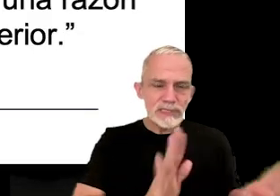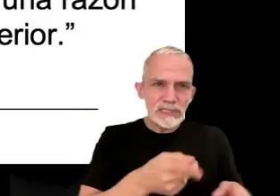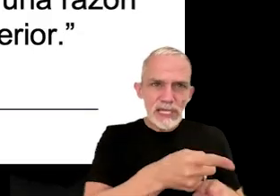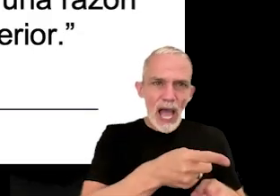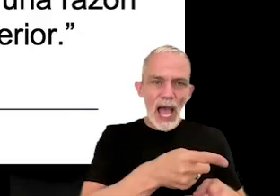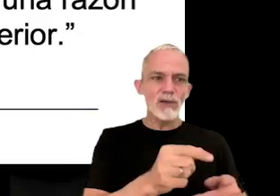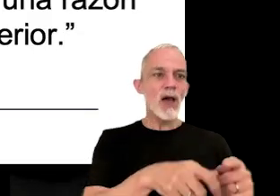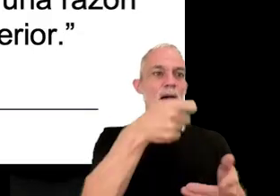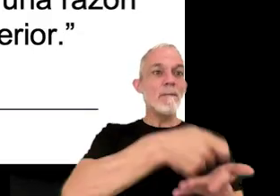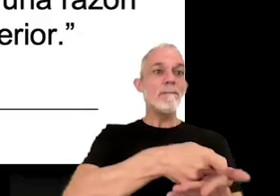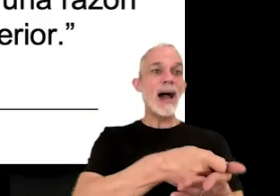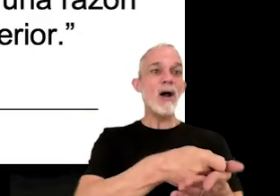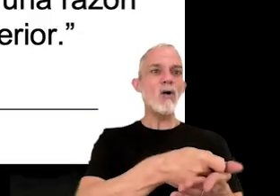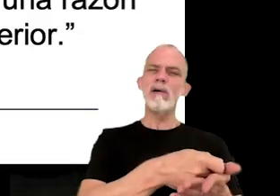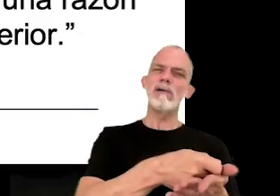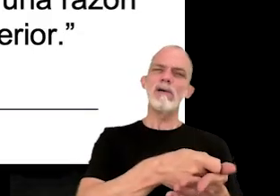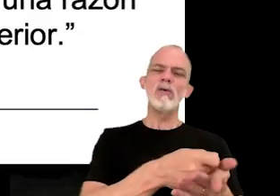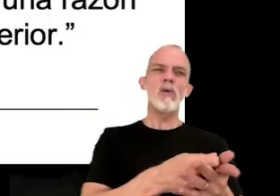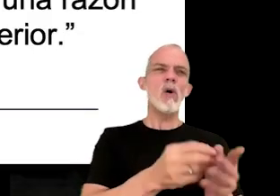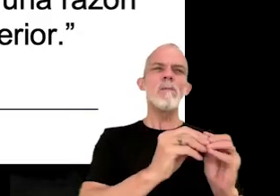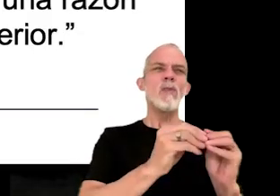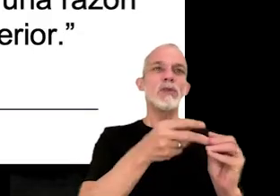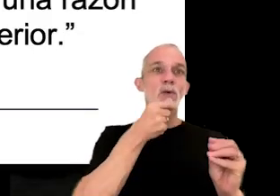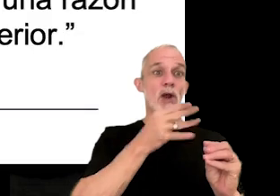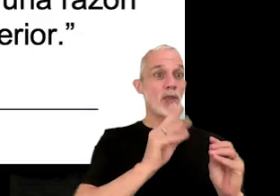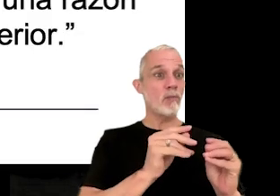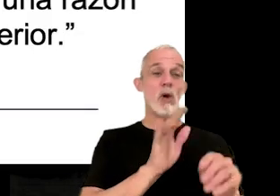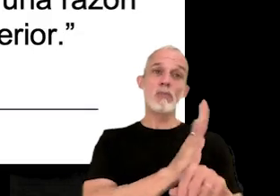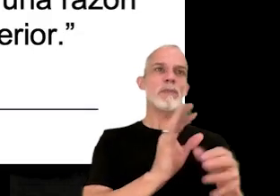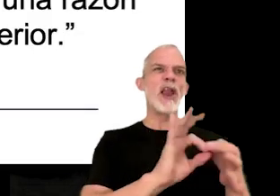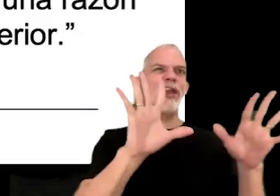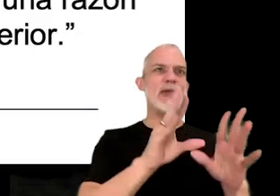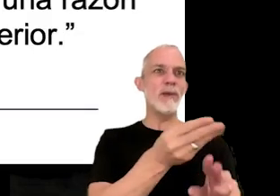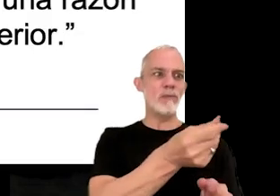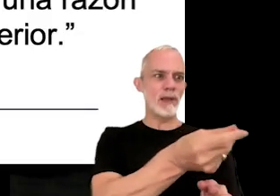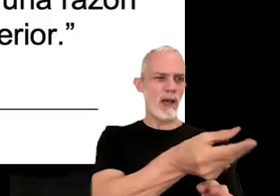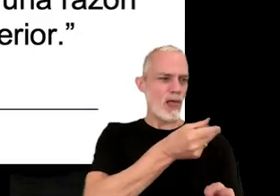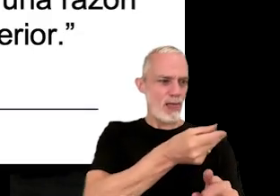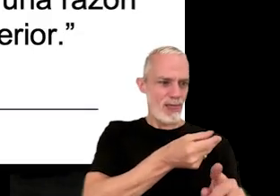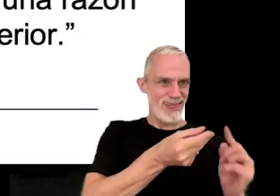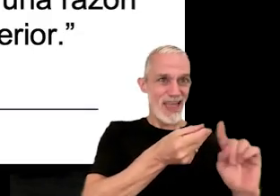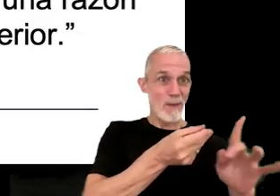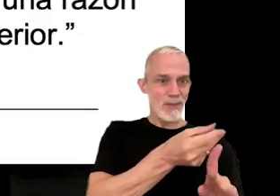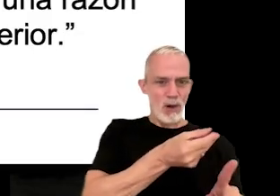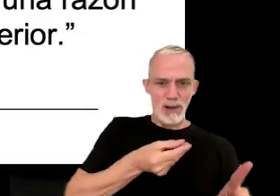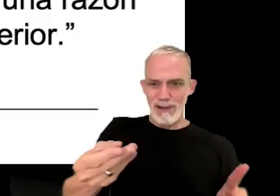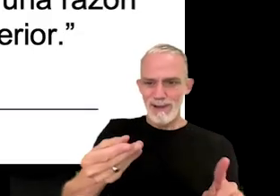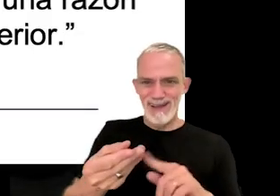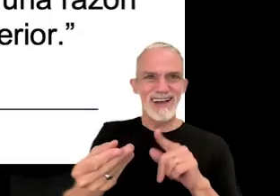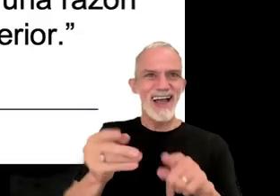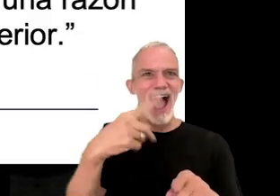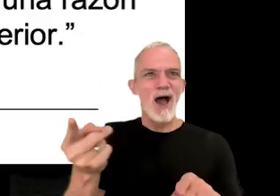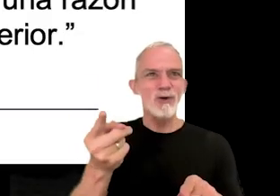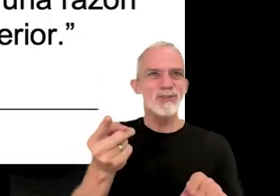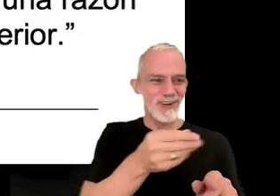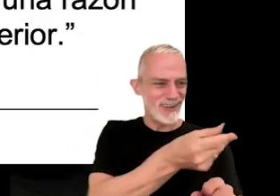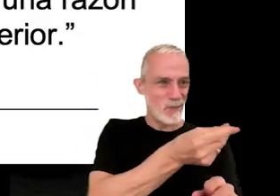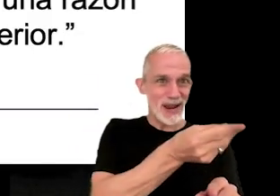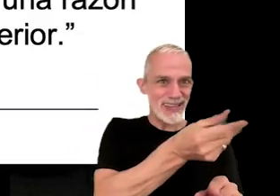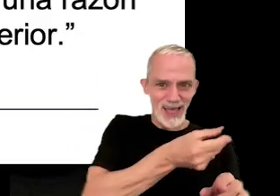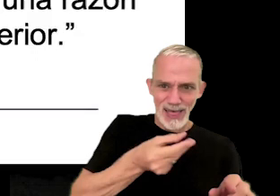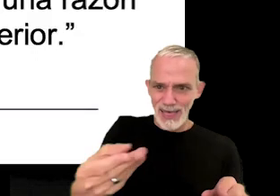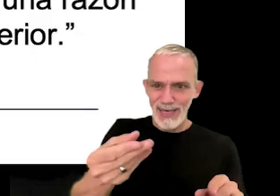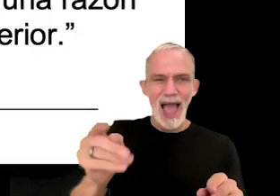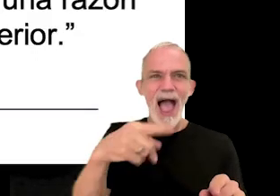ese pago queda hecho como sin causa, o sea, queda como liberado y después lo que hace el contribuyente es reimputarlo hacia